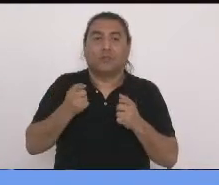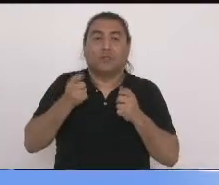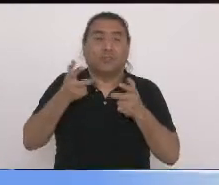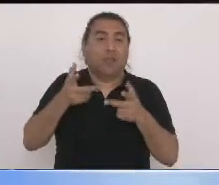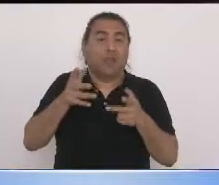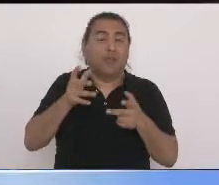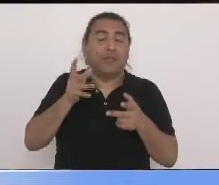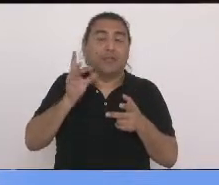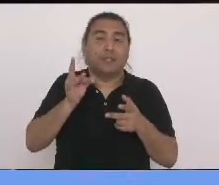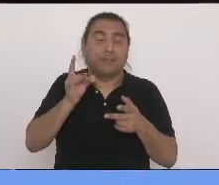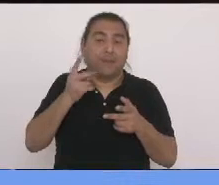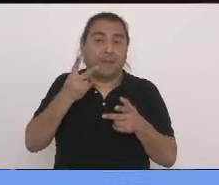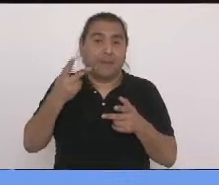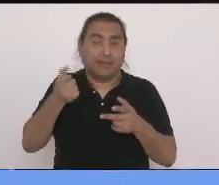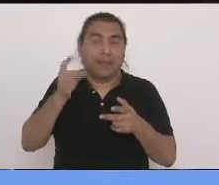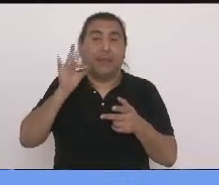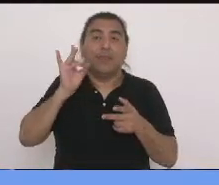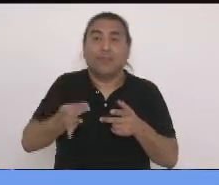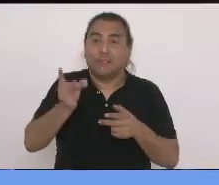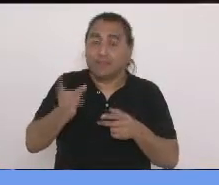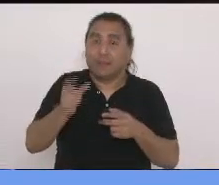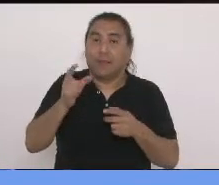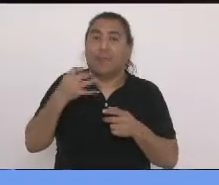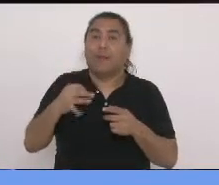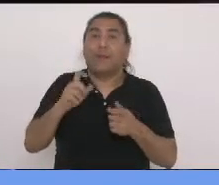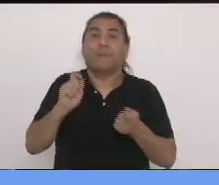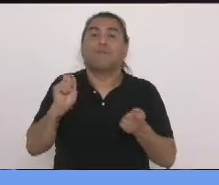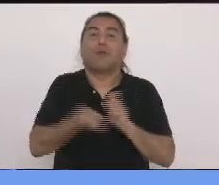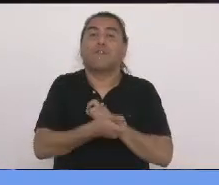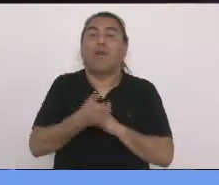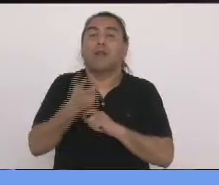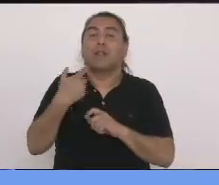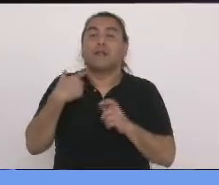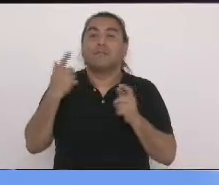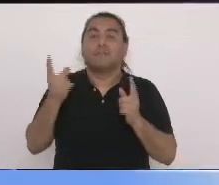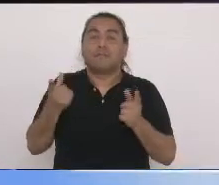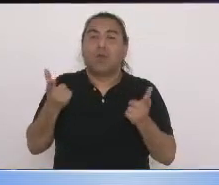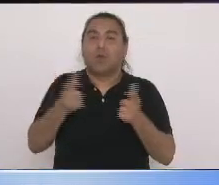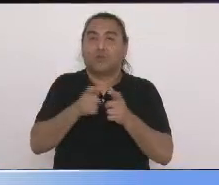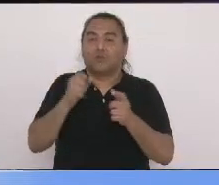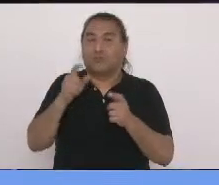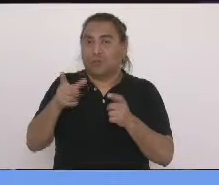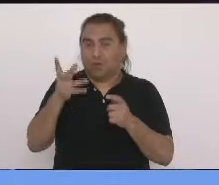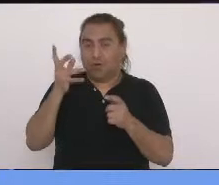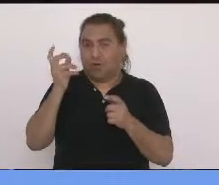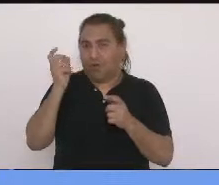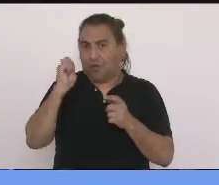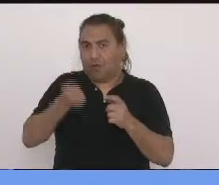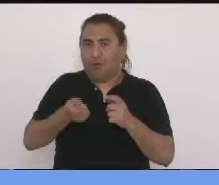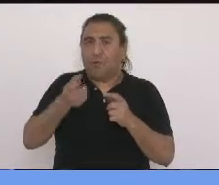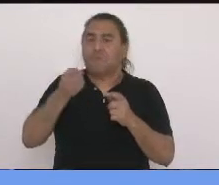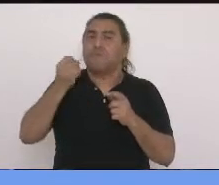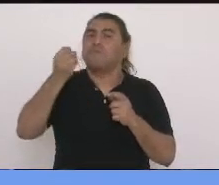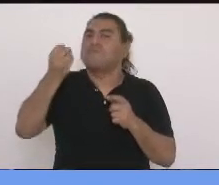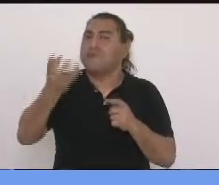el 26 de diciembre tienen que modificar la constitución del consejo de magistratura porque de lo contrario